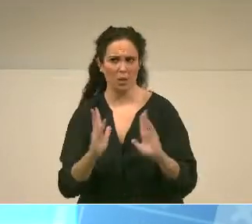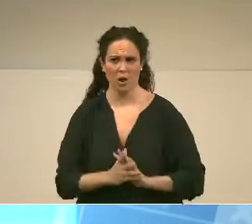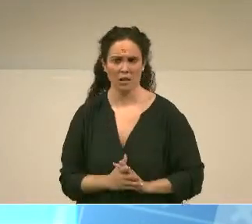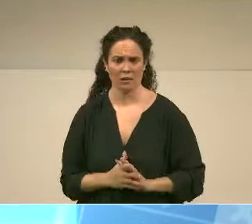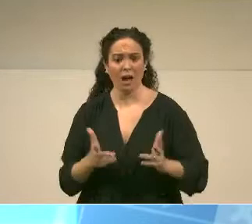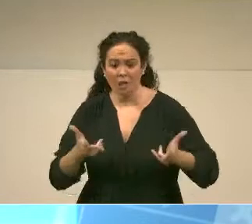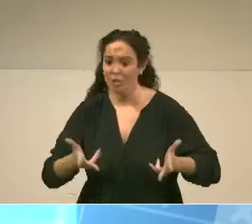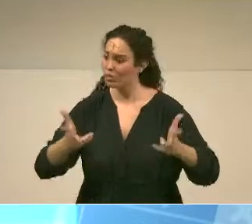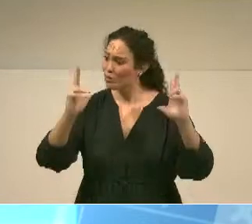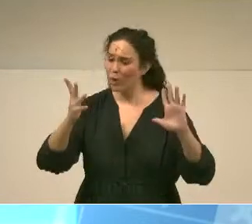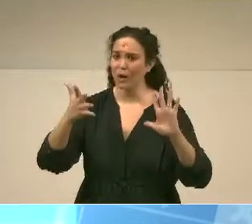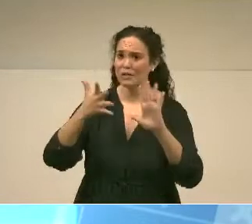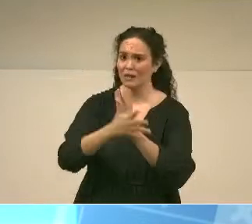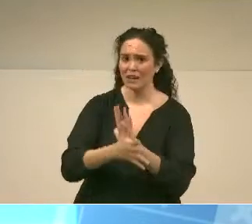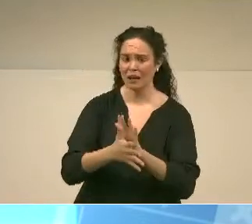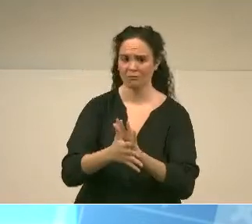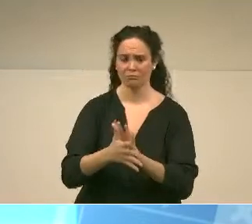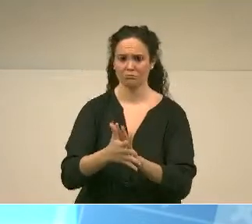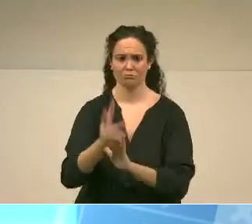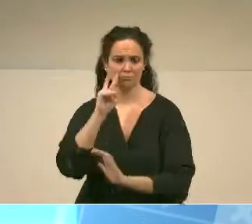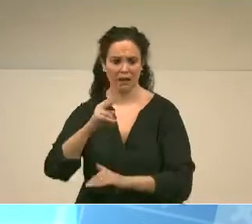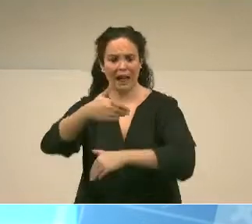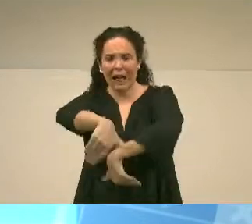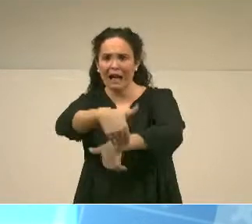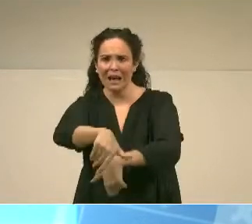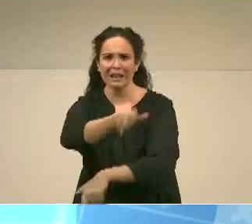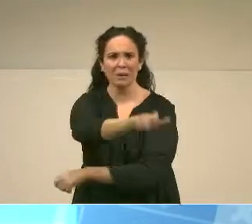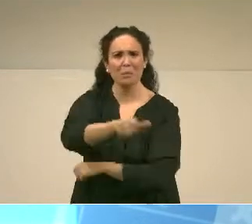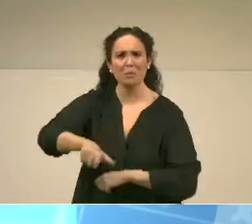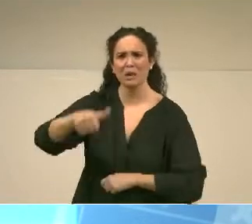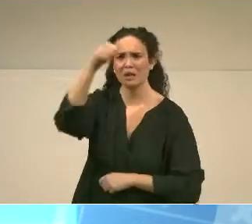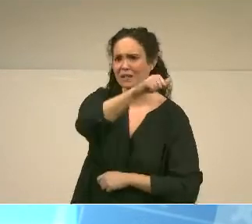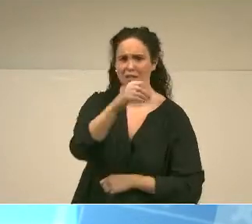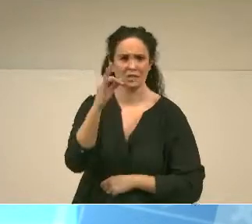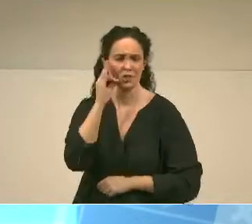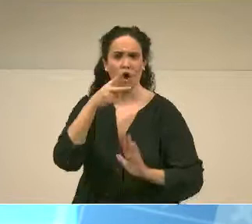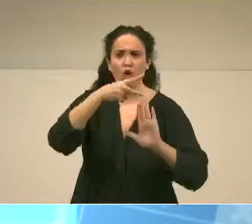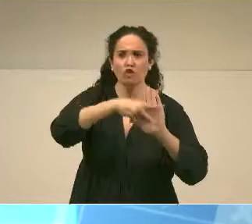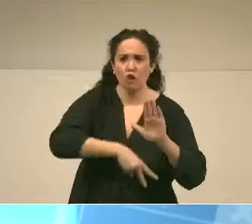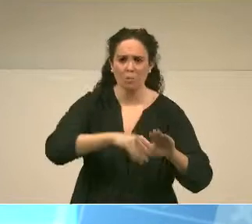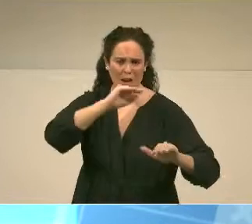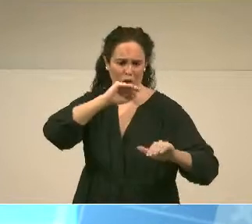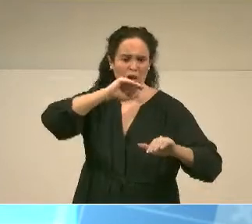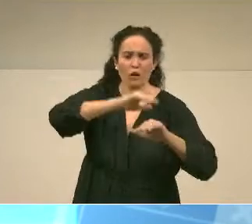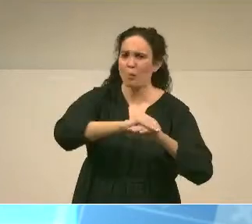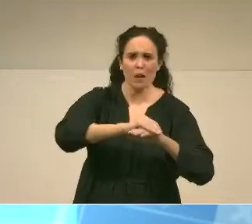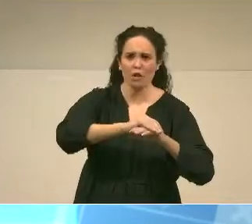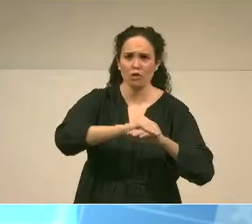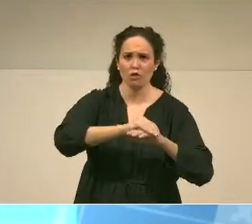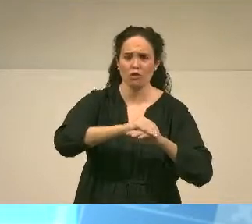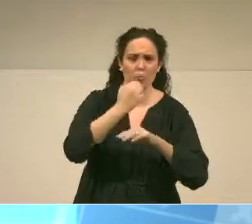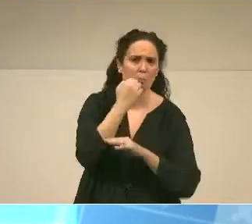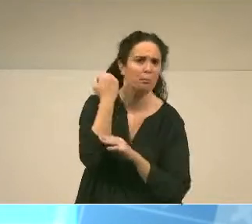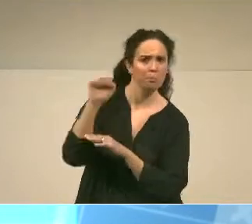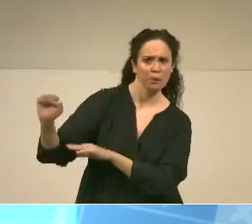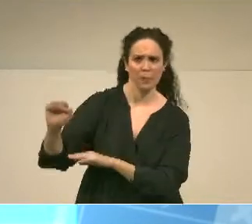no puede aceptar que haya ciudadanos y ciudadanas que incumplen deliberadamente las normas establecidas y,